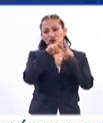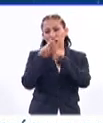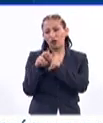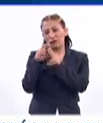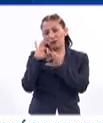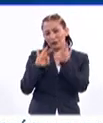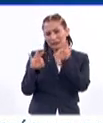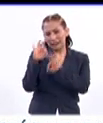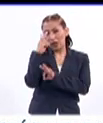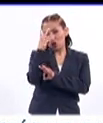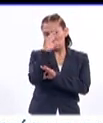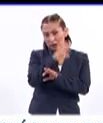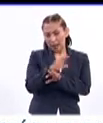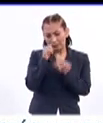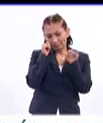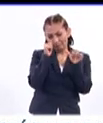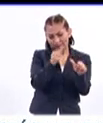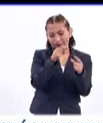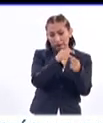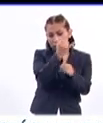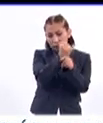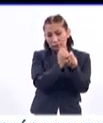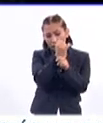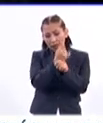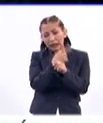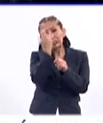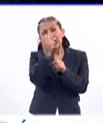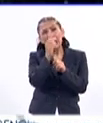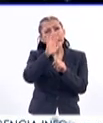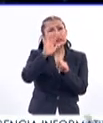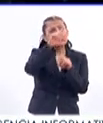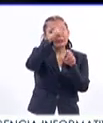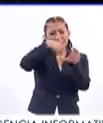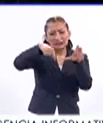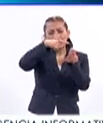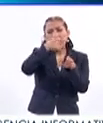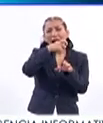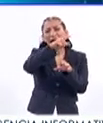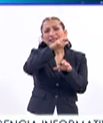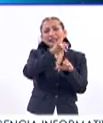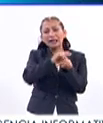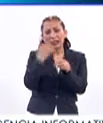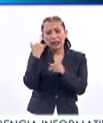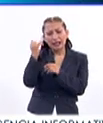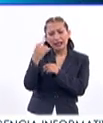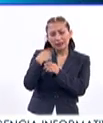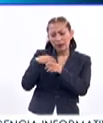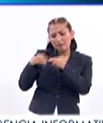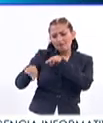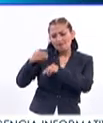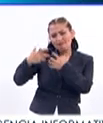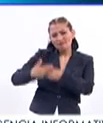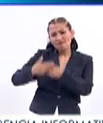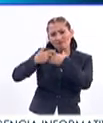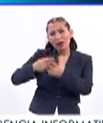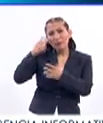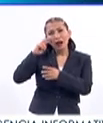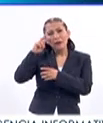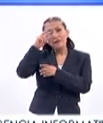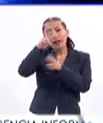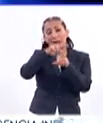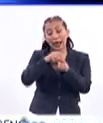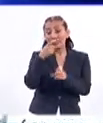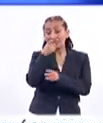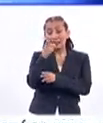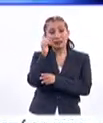centra principalmente en 2 áreas: el estudio del contenido estelar de las galaxias y el desarrollo de la instrumentación astronómica.